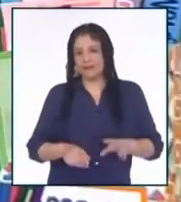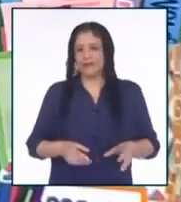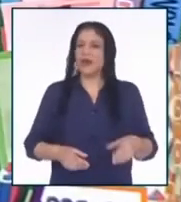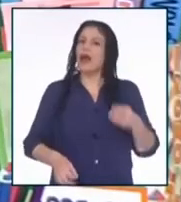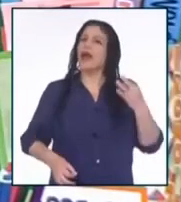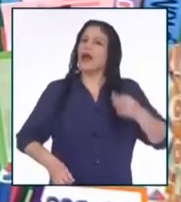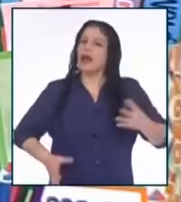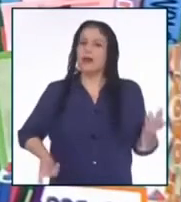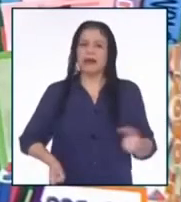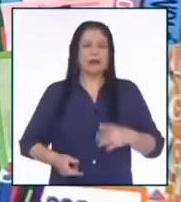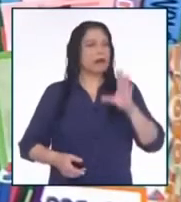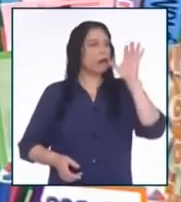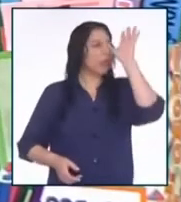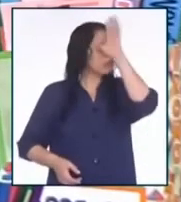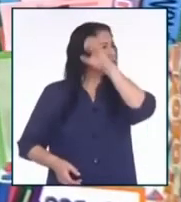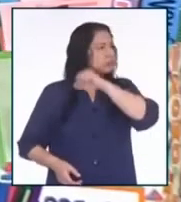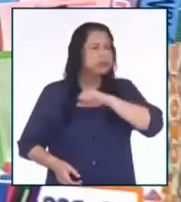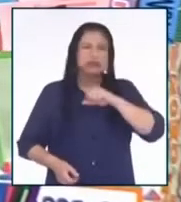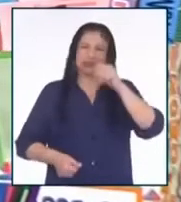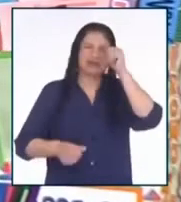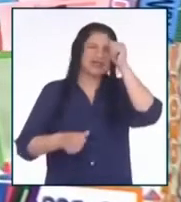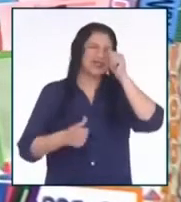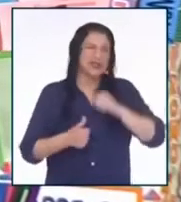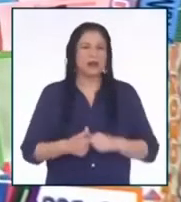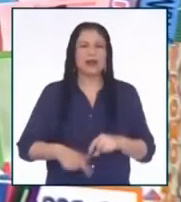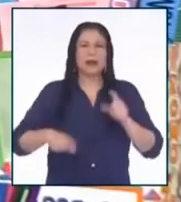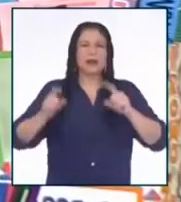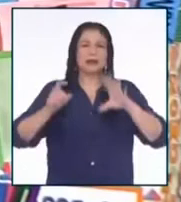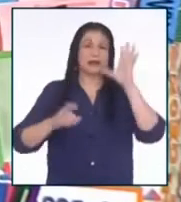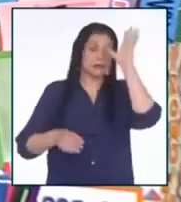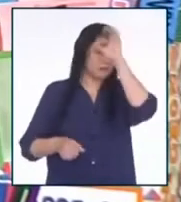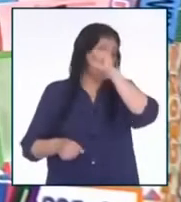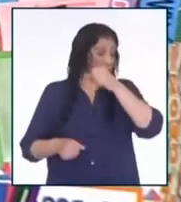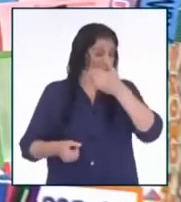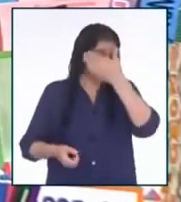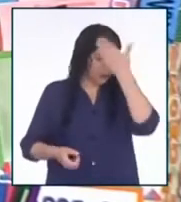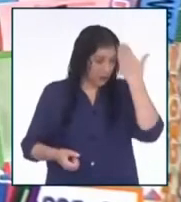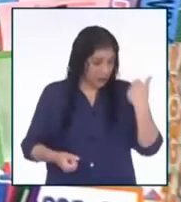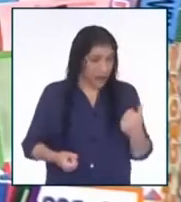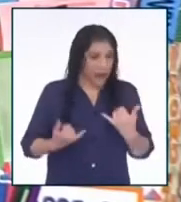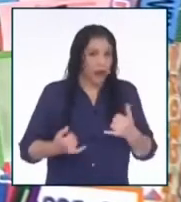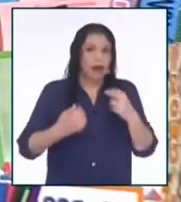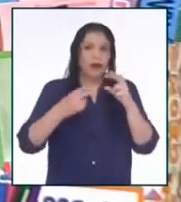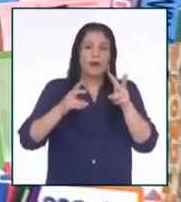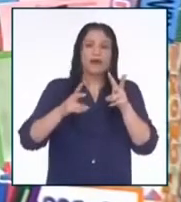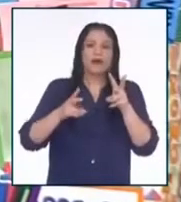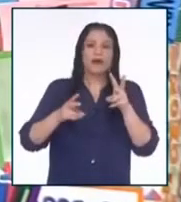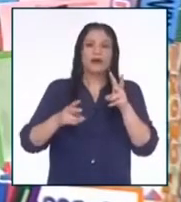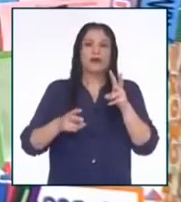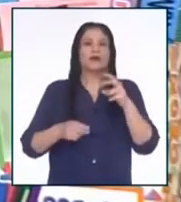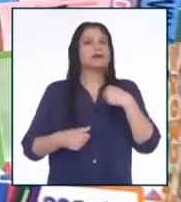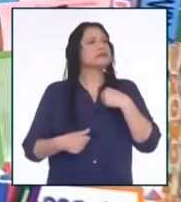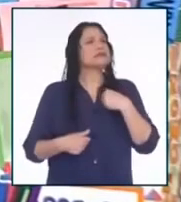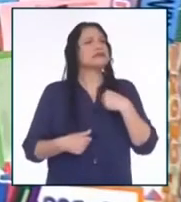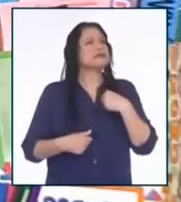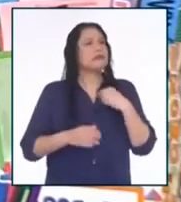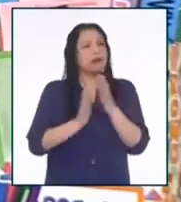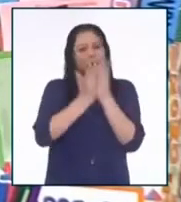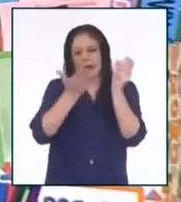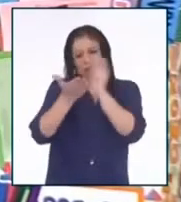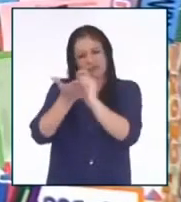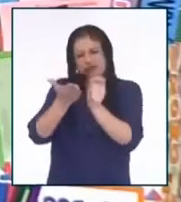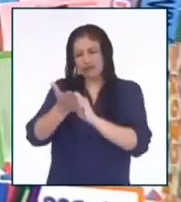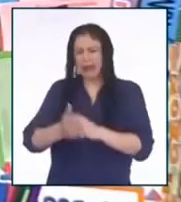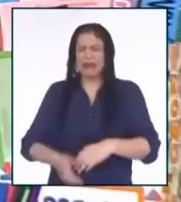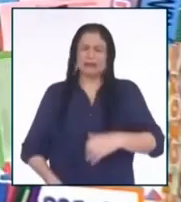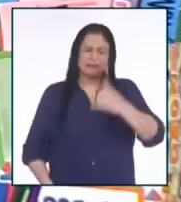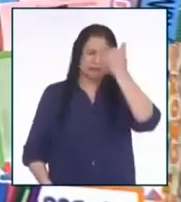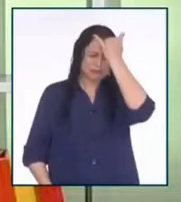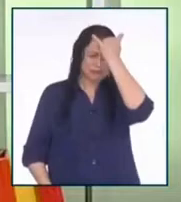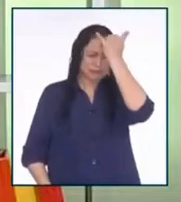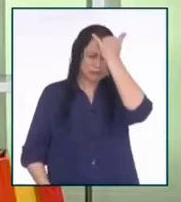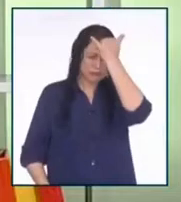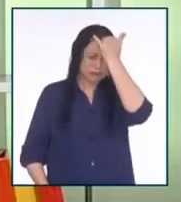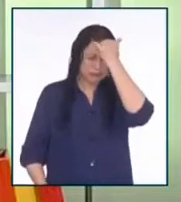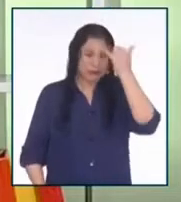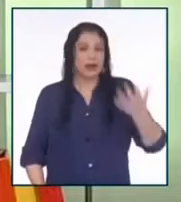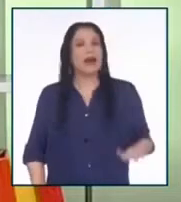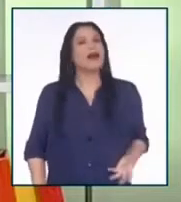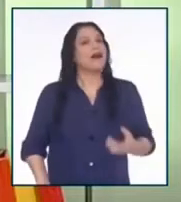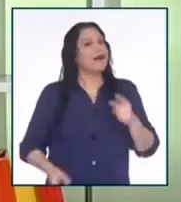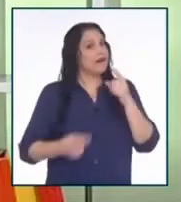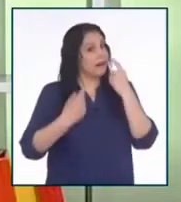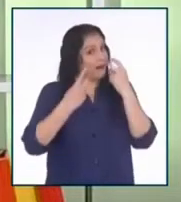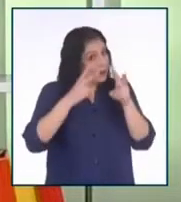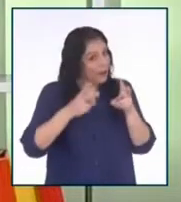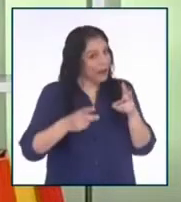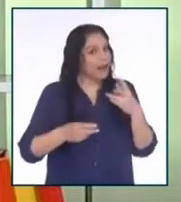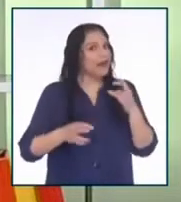La verdad es que no lo recuerdo mucho. A veces se me olvida. Y ahora me acabo de dar cuenta de que no lo puse en mis apuntes. ¡Muy mal! ¿Ya ven, chicas